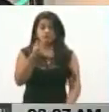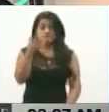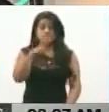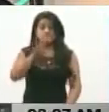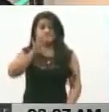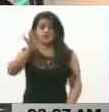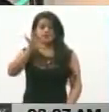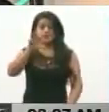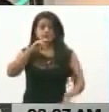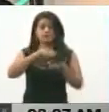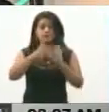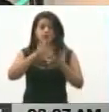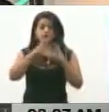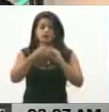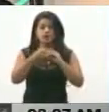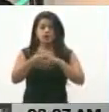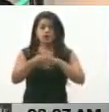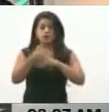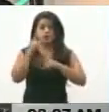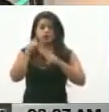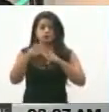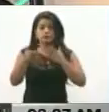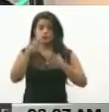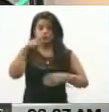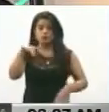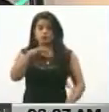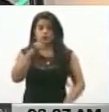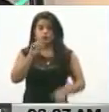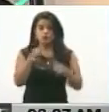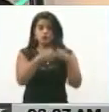patria convertida en tecnología al servicio del pueblo, no de las